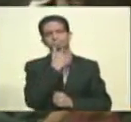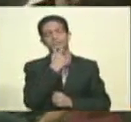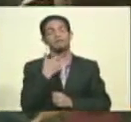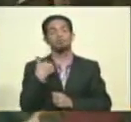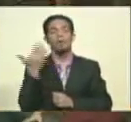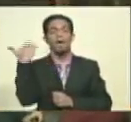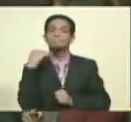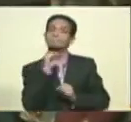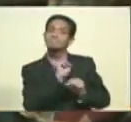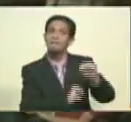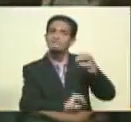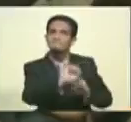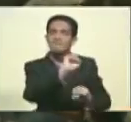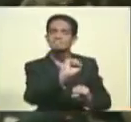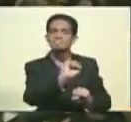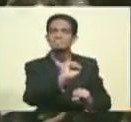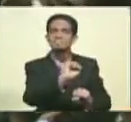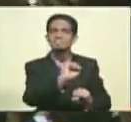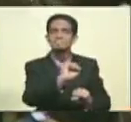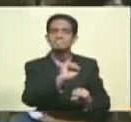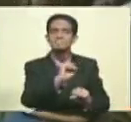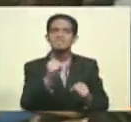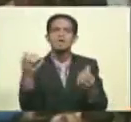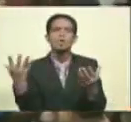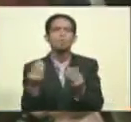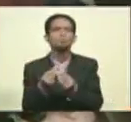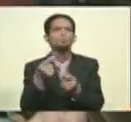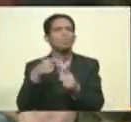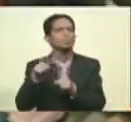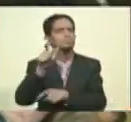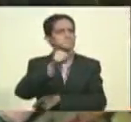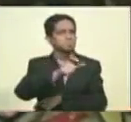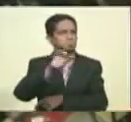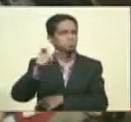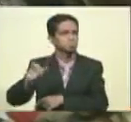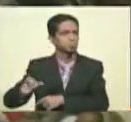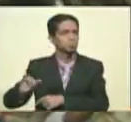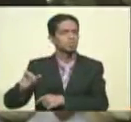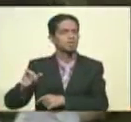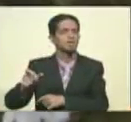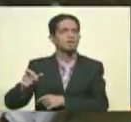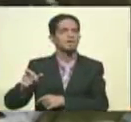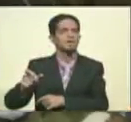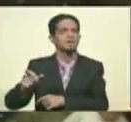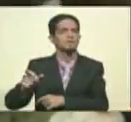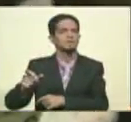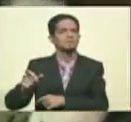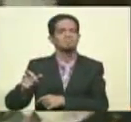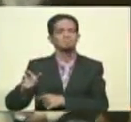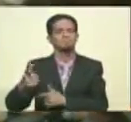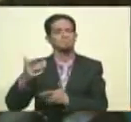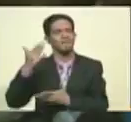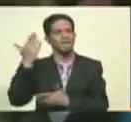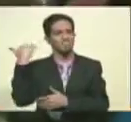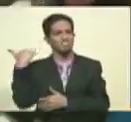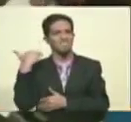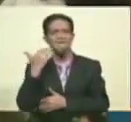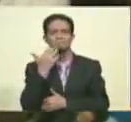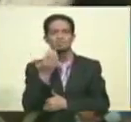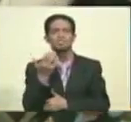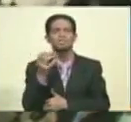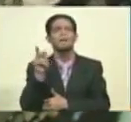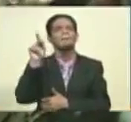defendía, junto a otros compañeros, compañeras, sobre todo los que veníamos de la militancia de partidos como el